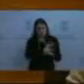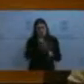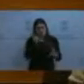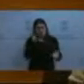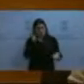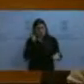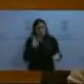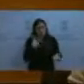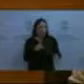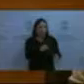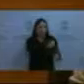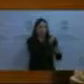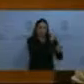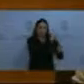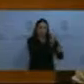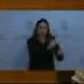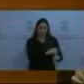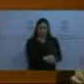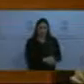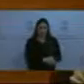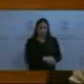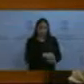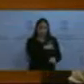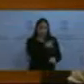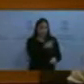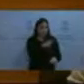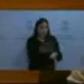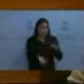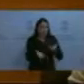Yo le pregunto, ¿qué ve al mirar al retrovisor?